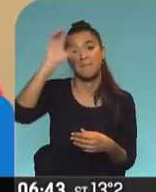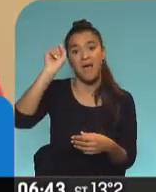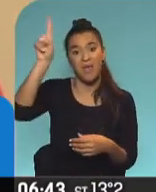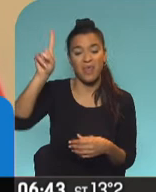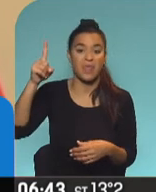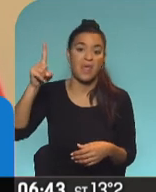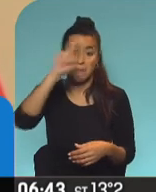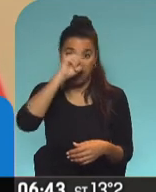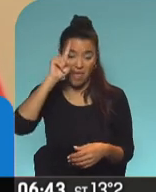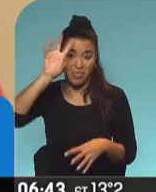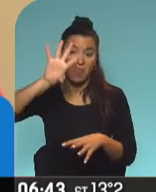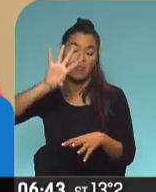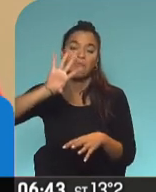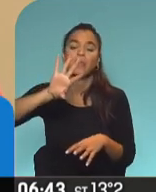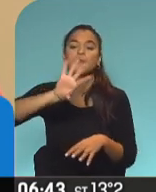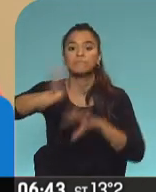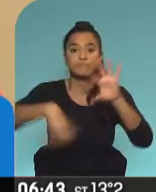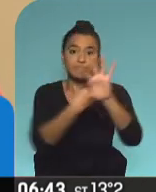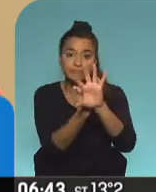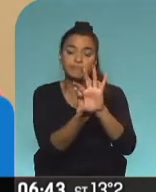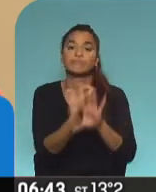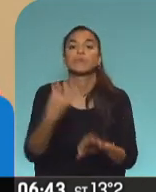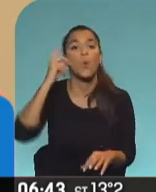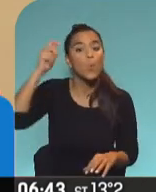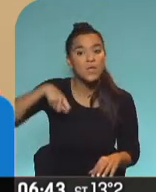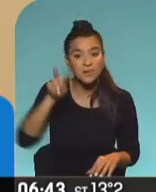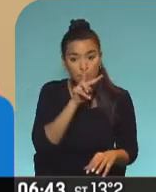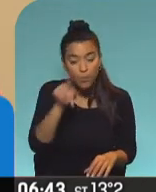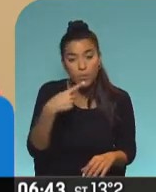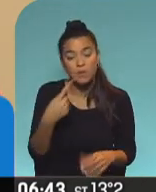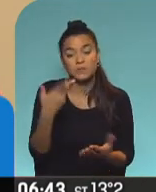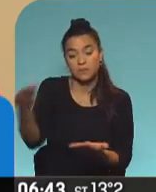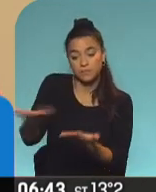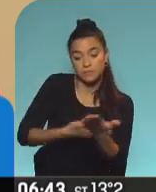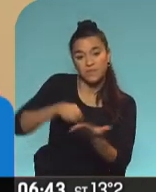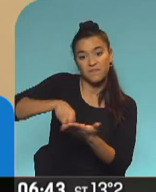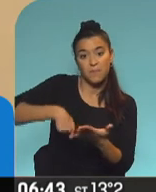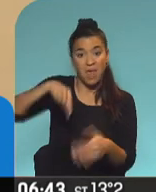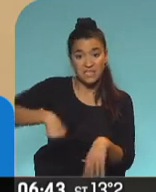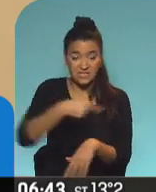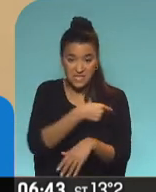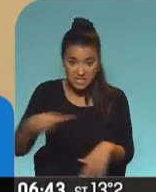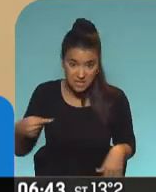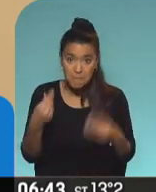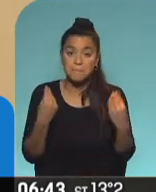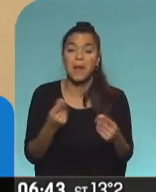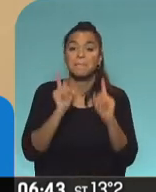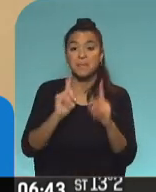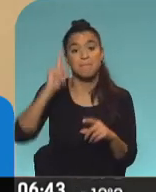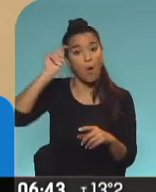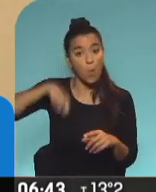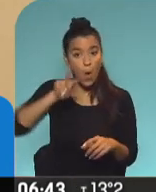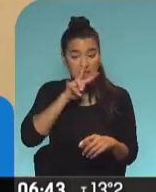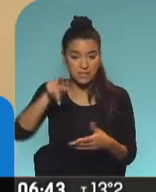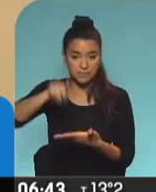jueza servini de cubría que va a recibir su declaración según la resolución que fue firmada ésta emaná por la propia jueza